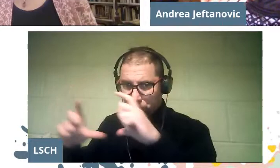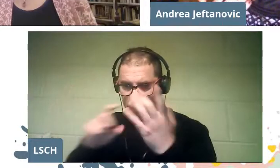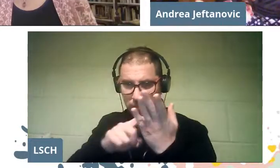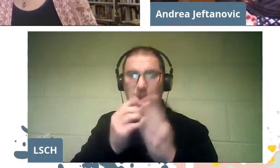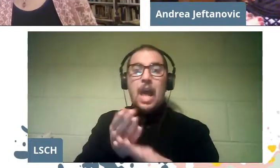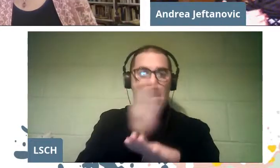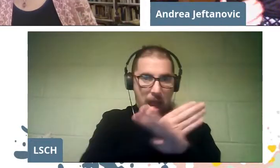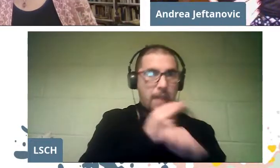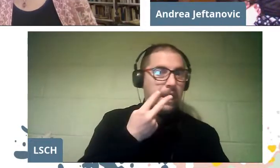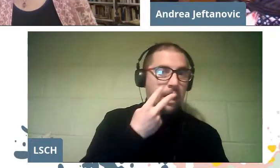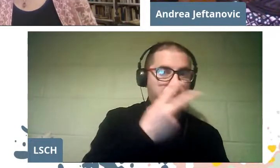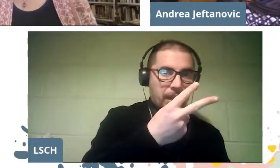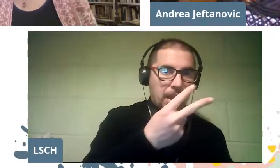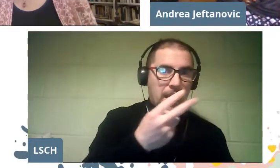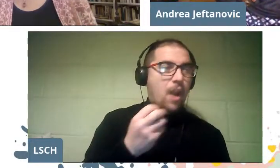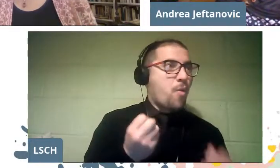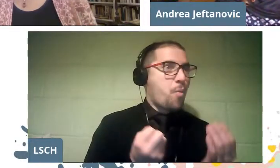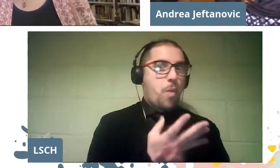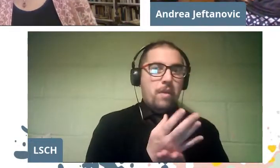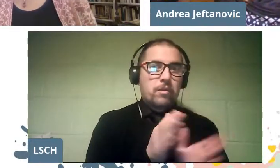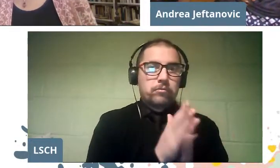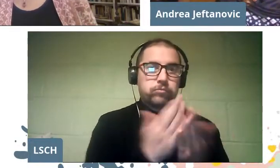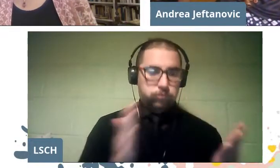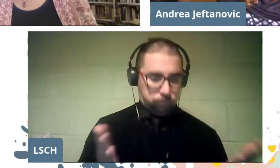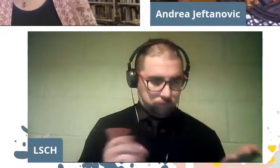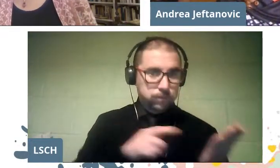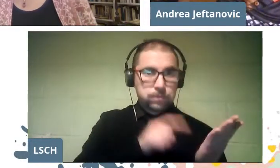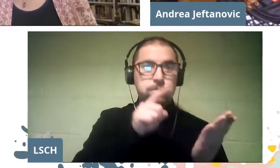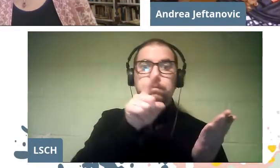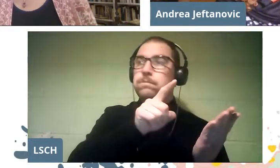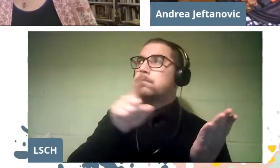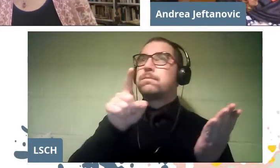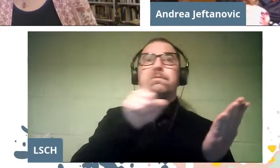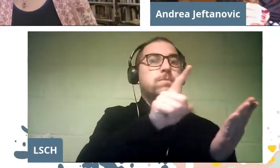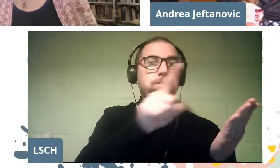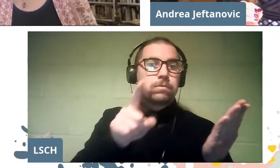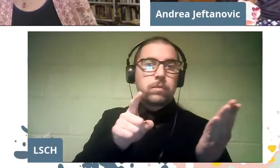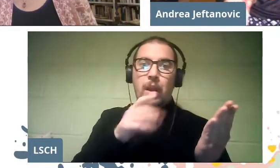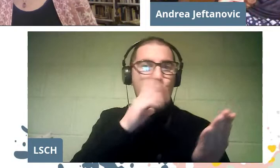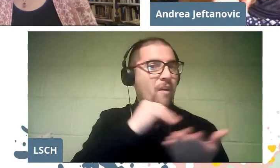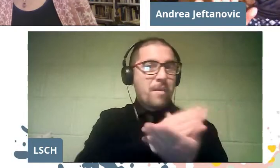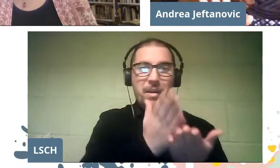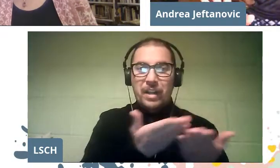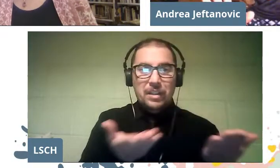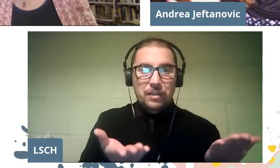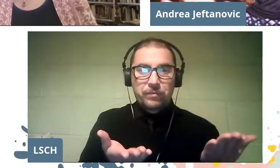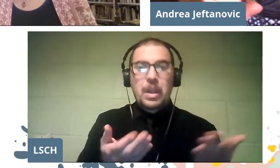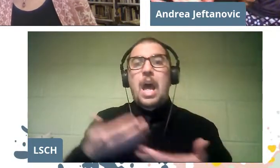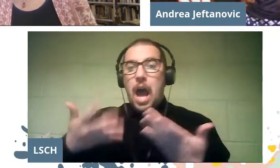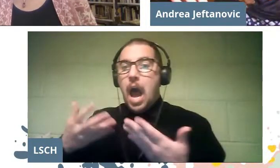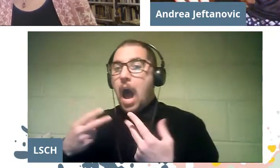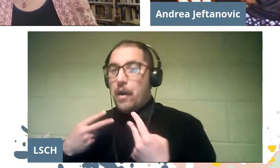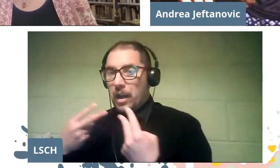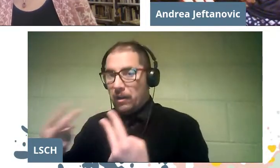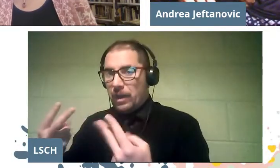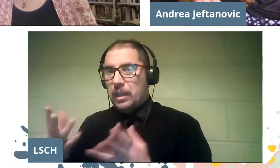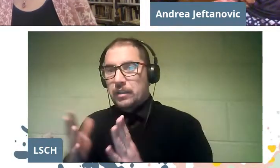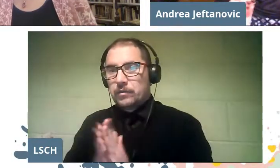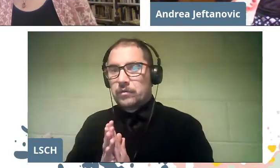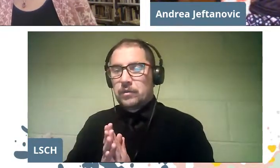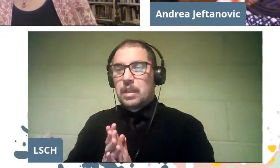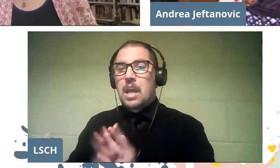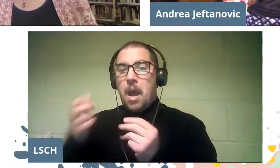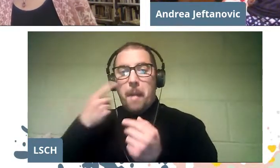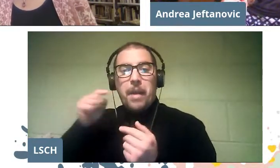era mucho más sorpresa, estaba lleno de accidentes en un punto. Ahora el viaje se puede, no siempre, la vía no se puede planificar,